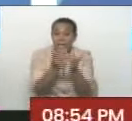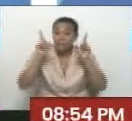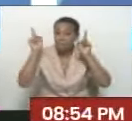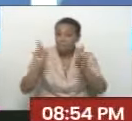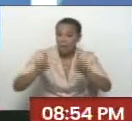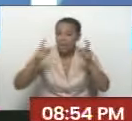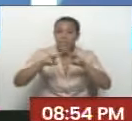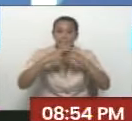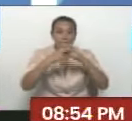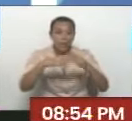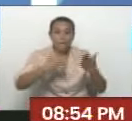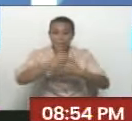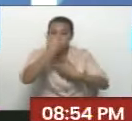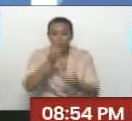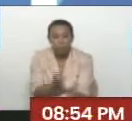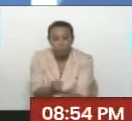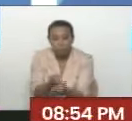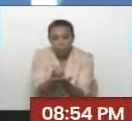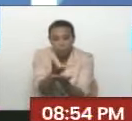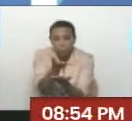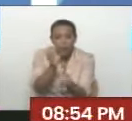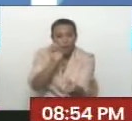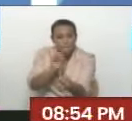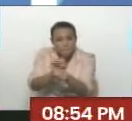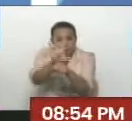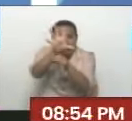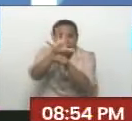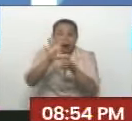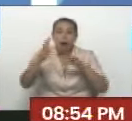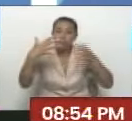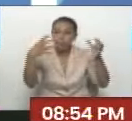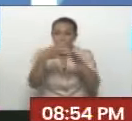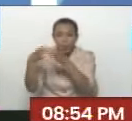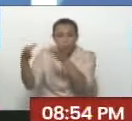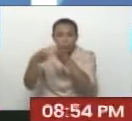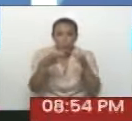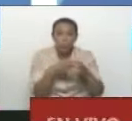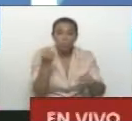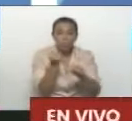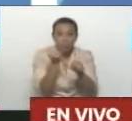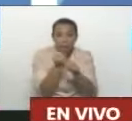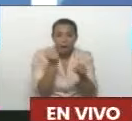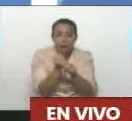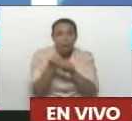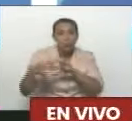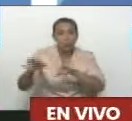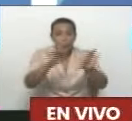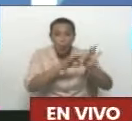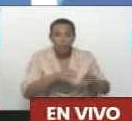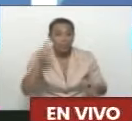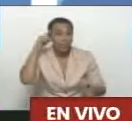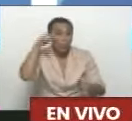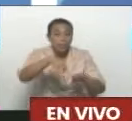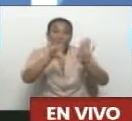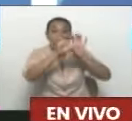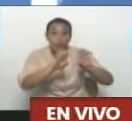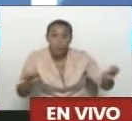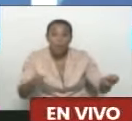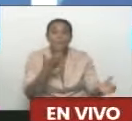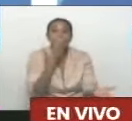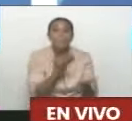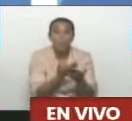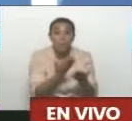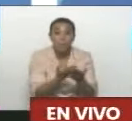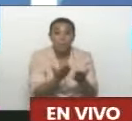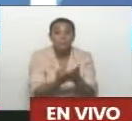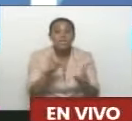magistrales, talleres, proyecciones, conformación de grupos estables en todos los planteles de Venezuela. Y nos proponemos